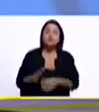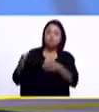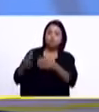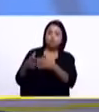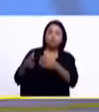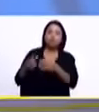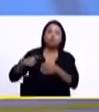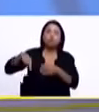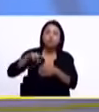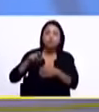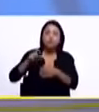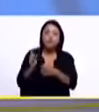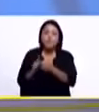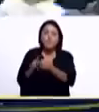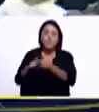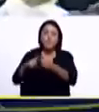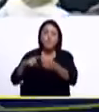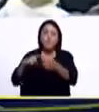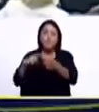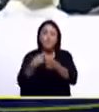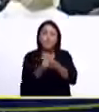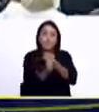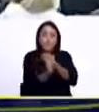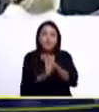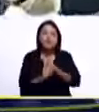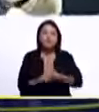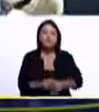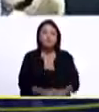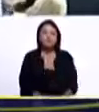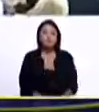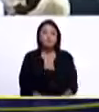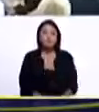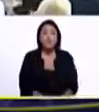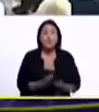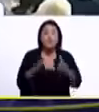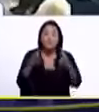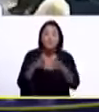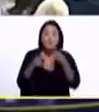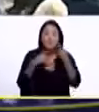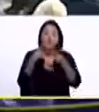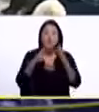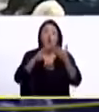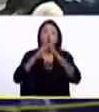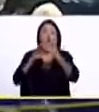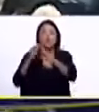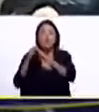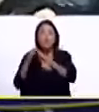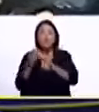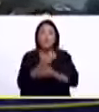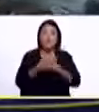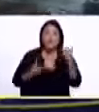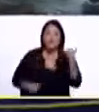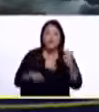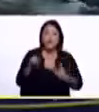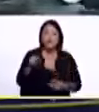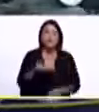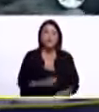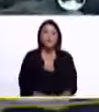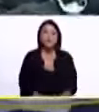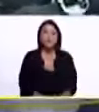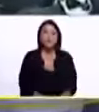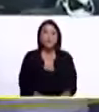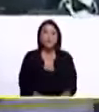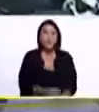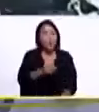presente. Quiero saludar al secretario general del Partido Comunista de Venezuela, presidente del Partido Comunista de Venezuela,